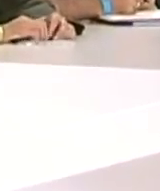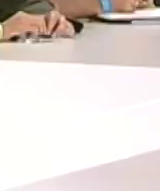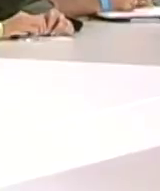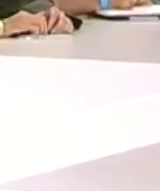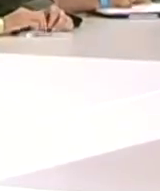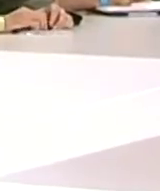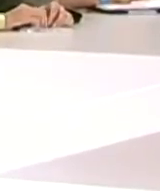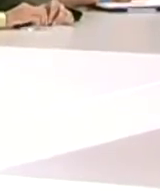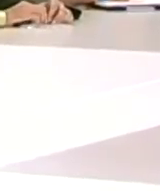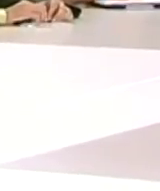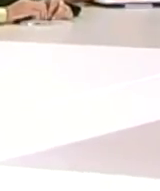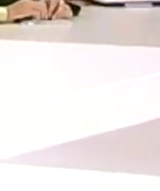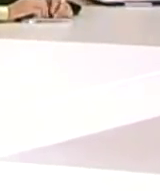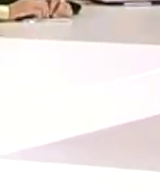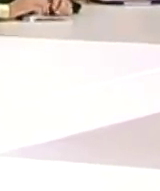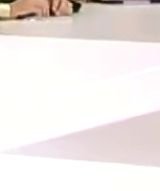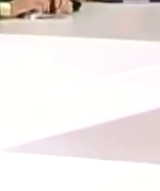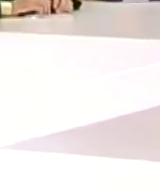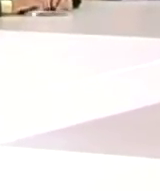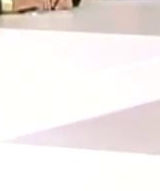venezolana.